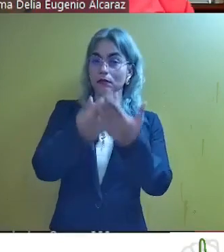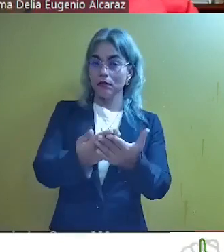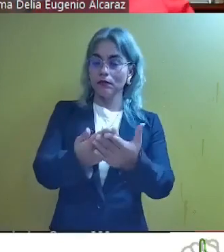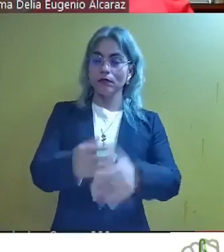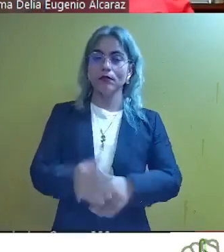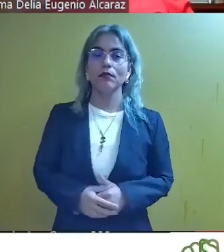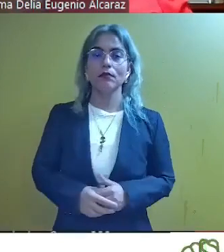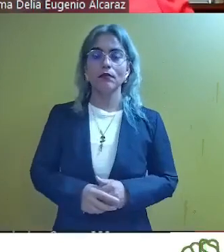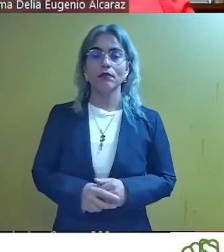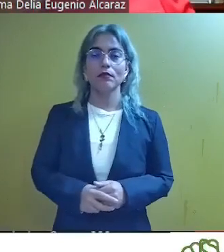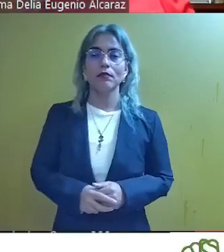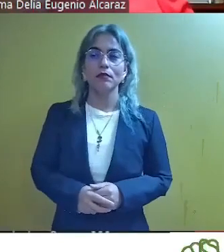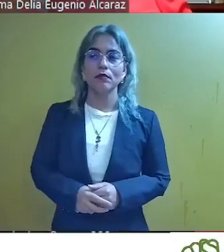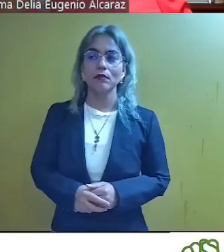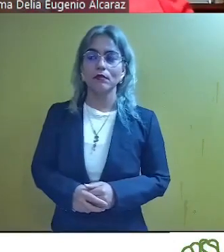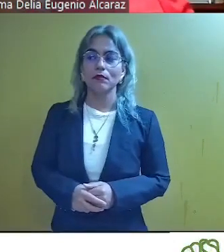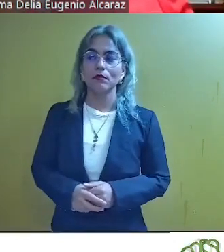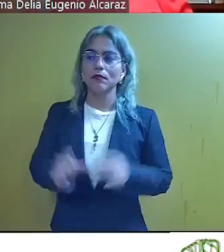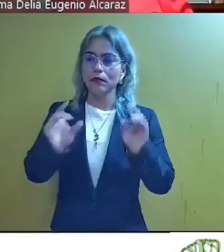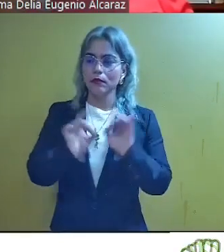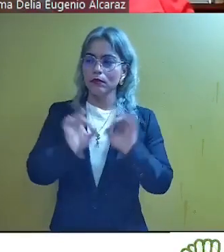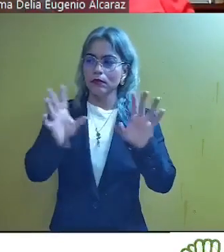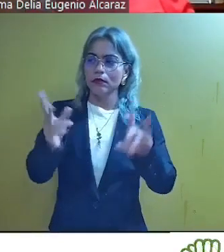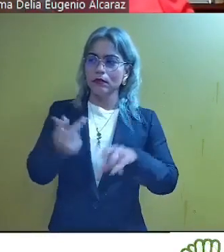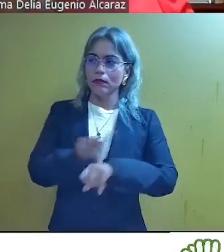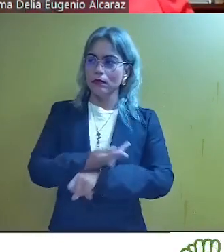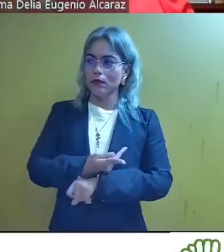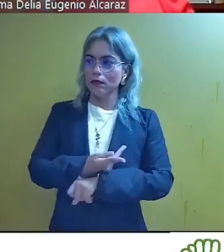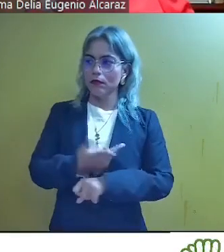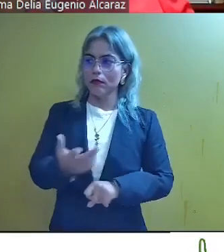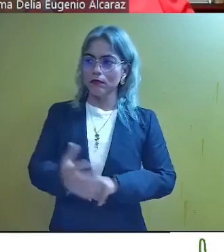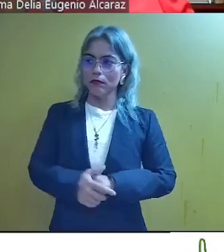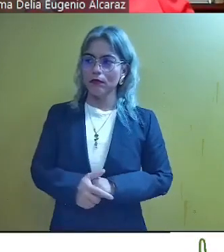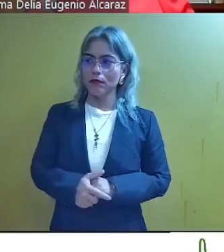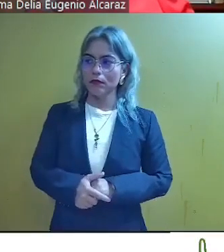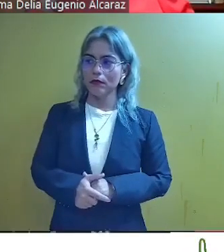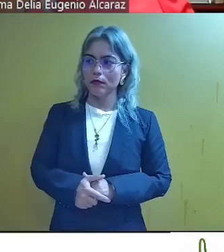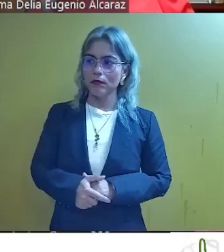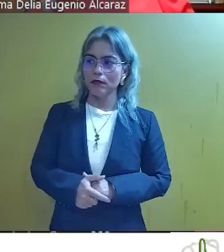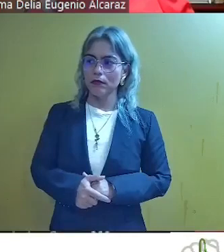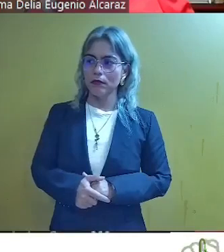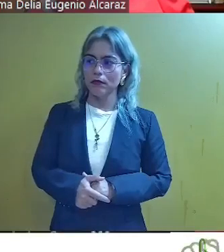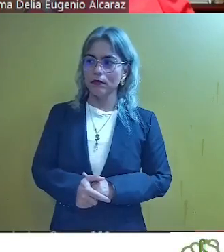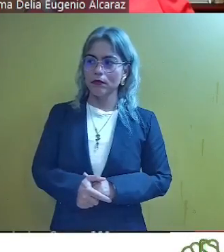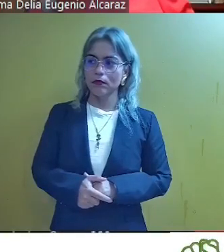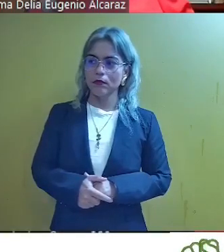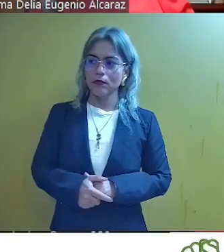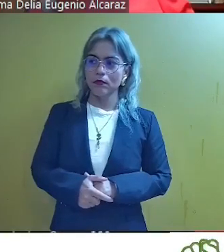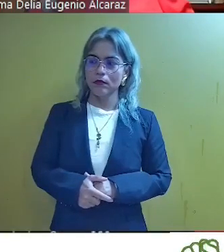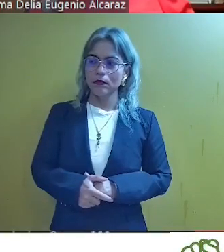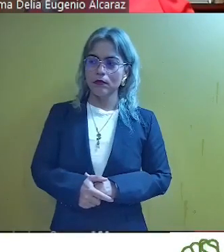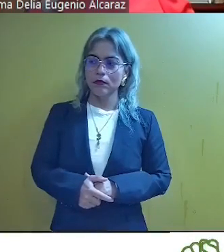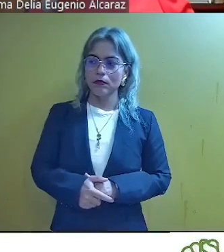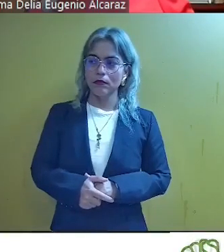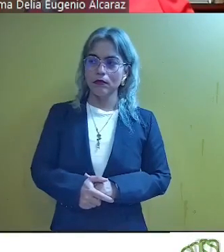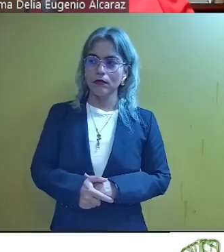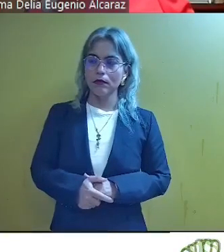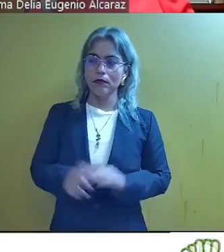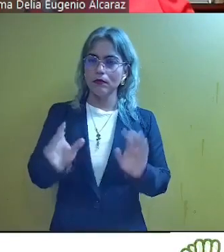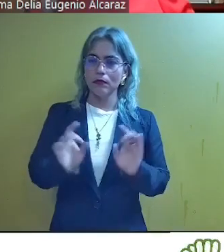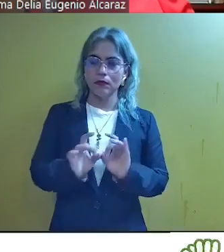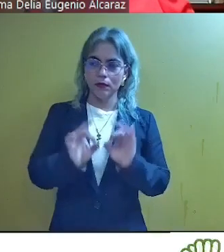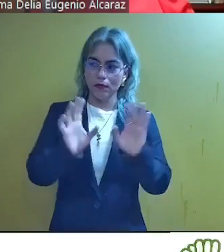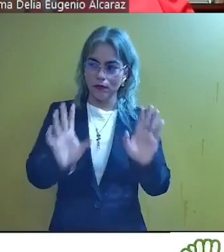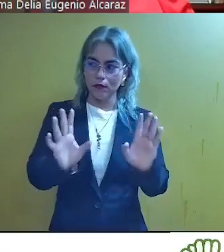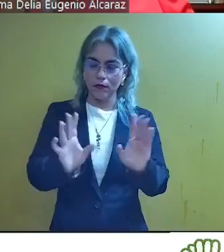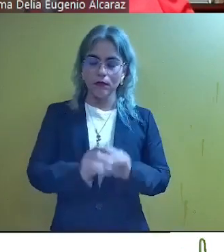Y la situación realmente, en mi opinión, es sumamente sencilla.